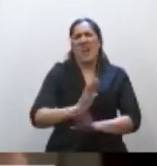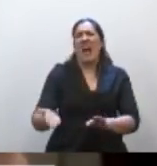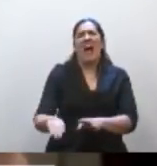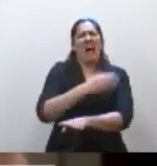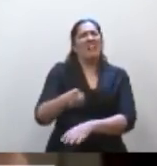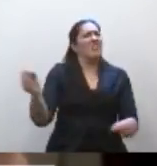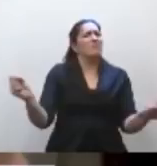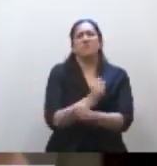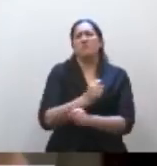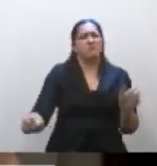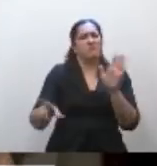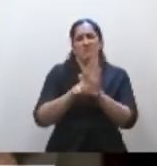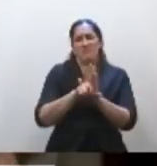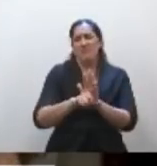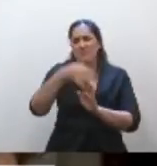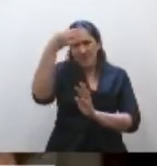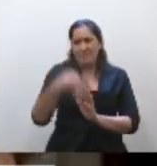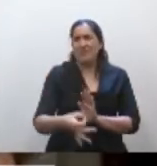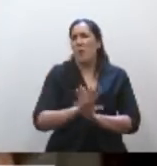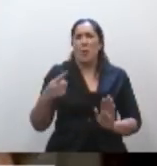y la verdad